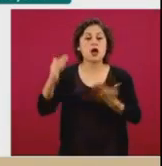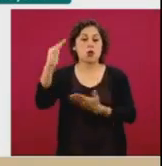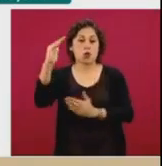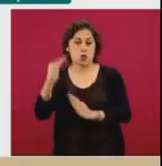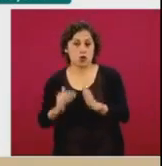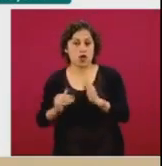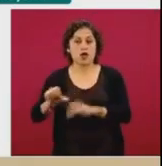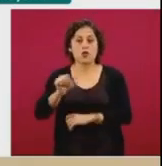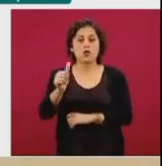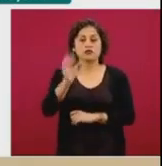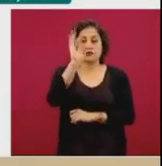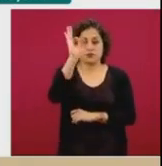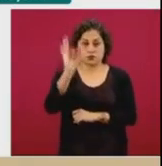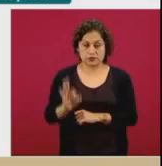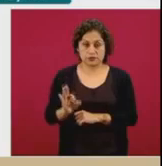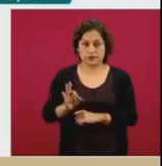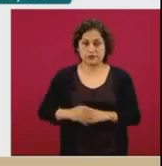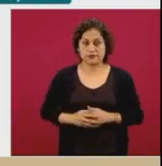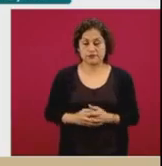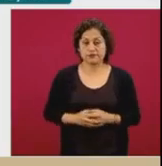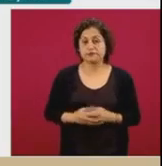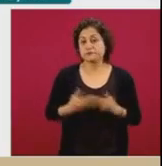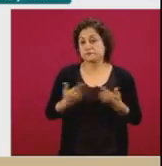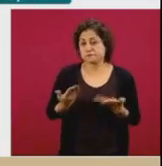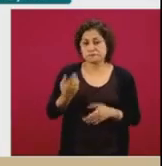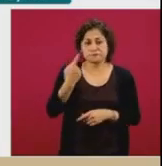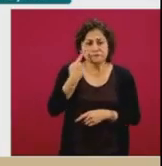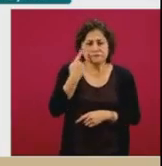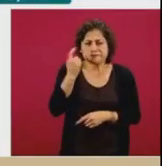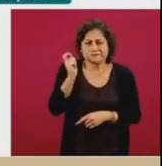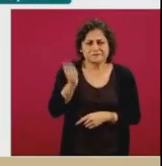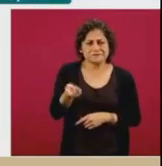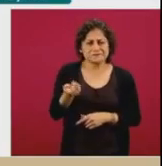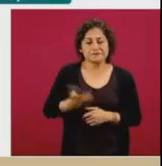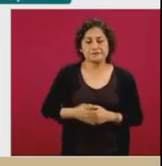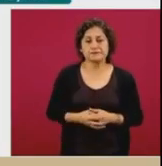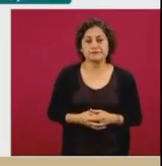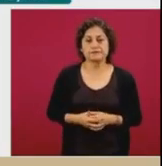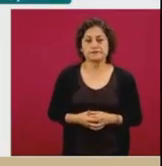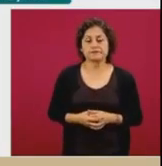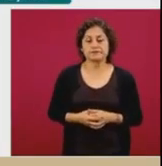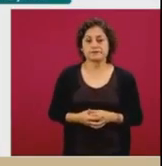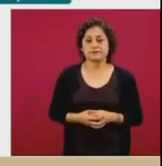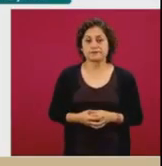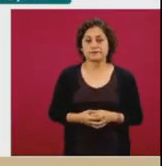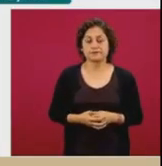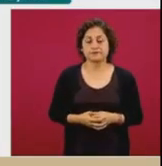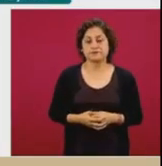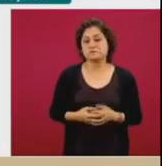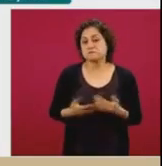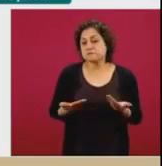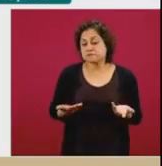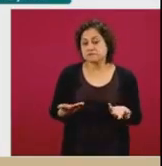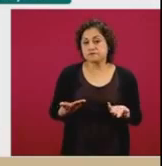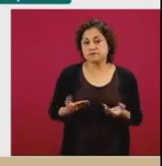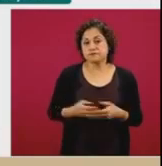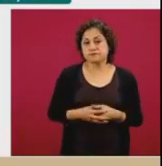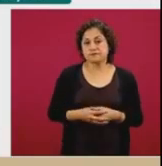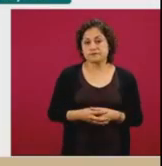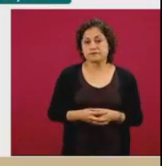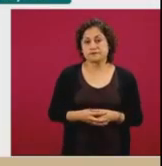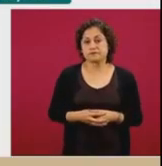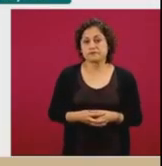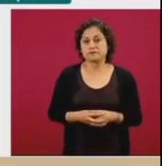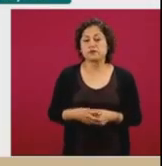del 11%. Esto de lo que nos puede hablar es de que una vez que